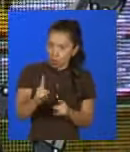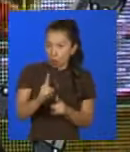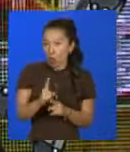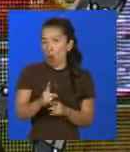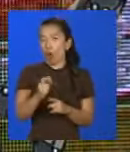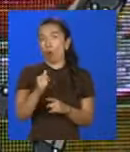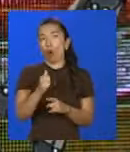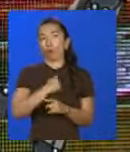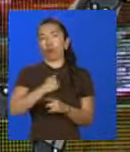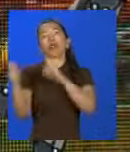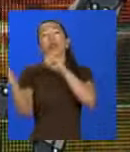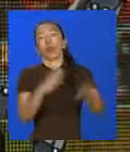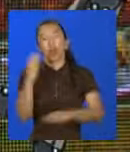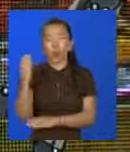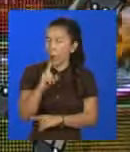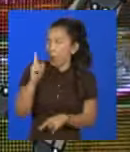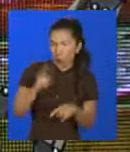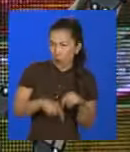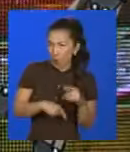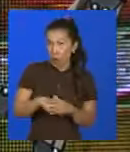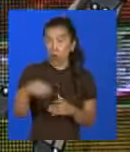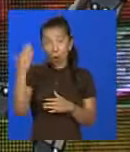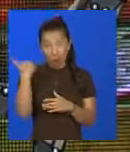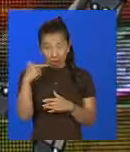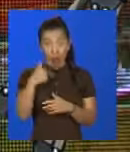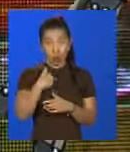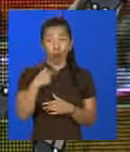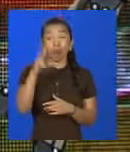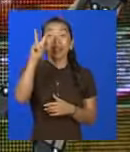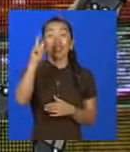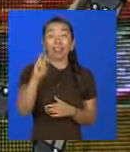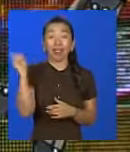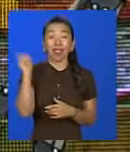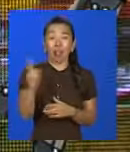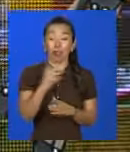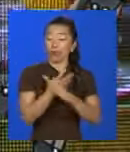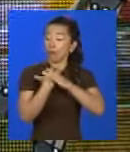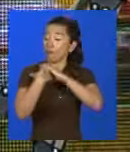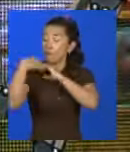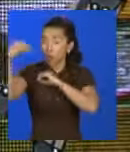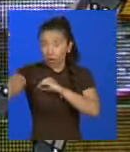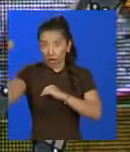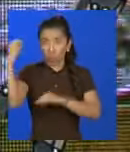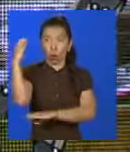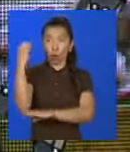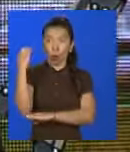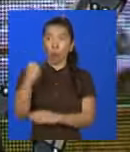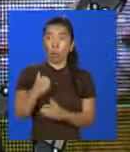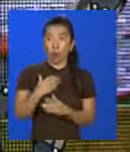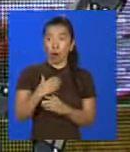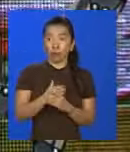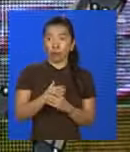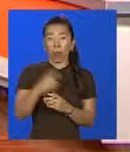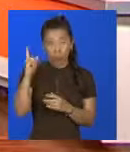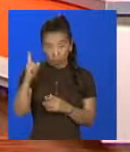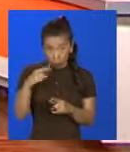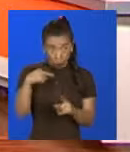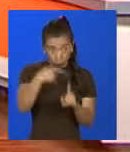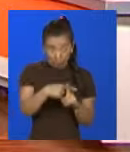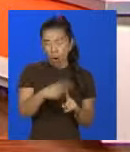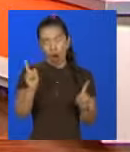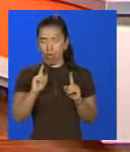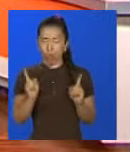propia lo hace. Yo lo viví, yo viví 17 años fuera del país. ¿Suspirando por un buñuel? Claro. ¿Pero usted se fue de exiliado, no? No, no, no. Hay